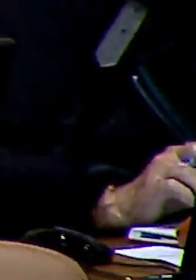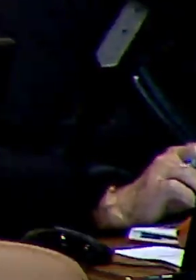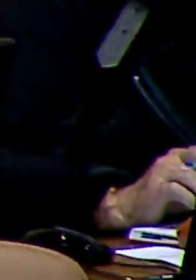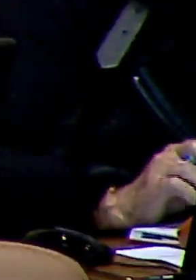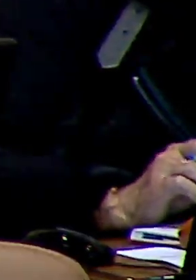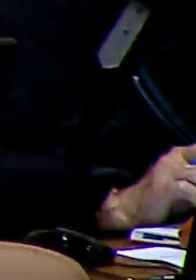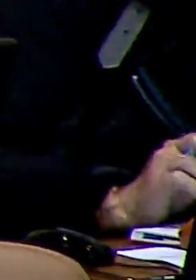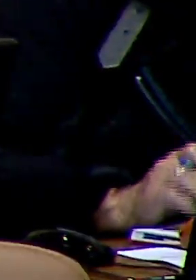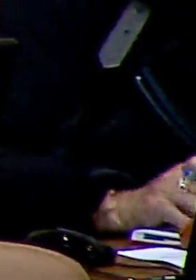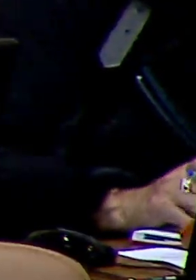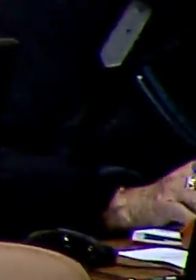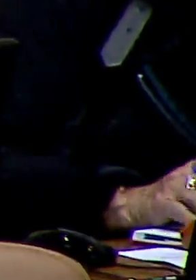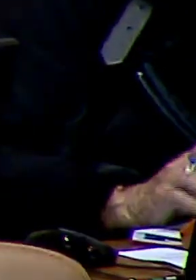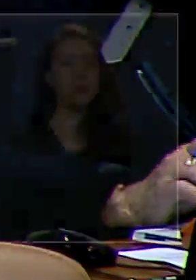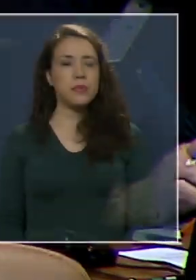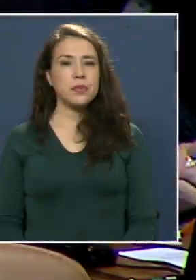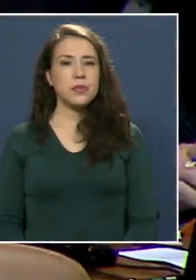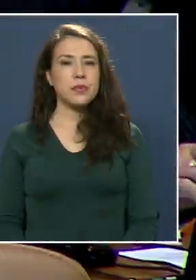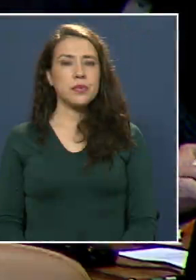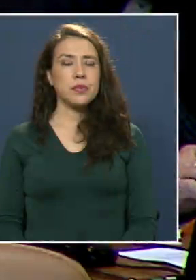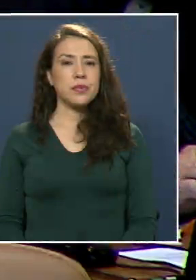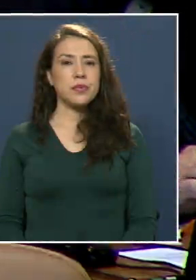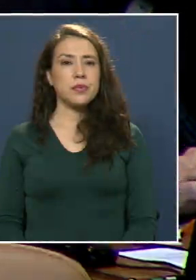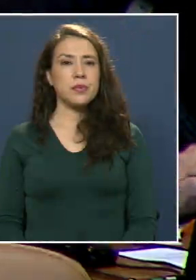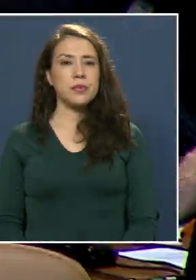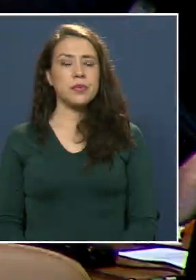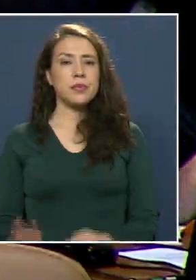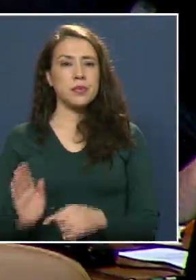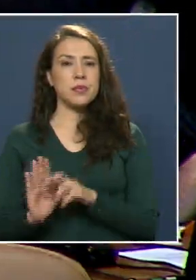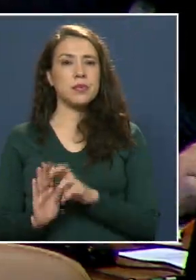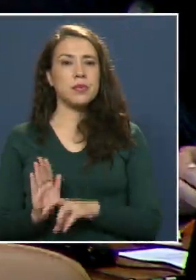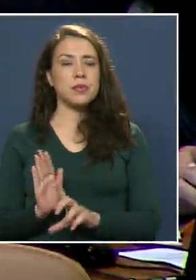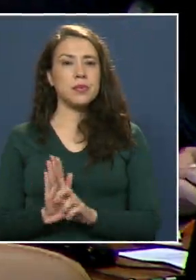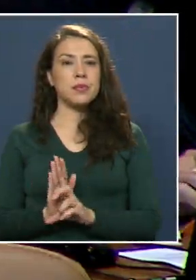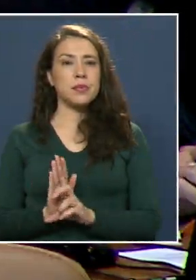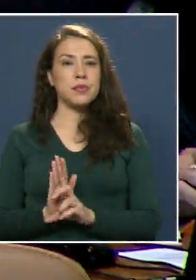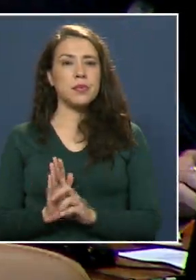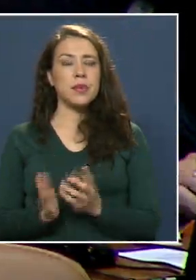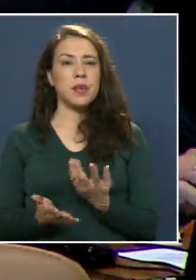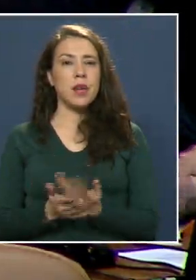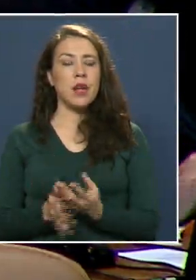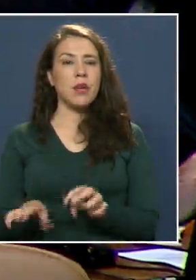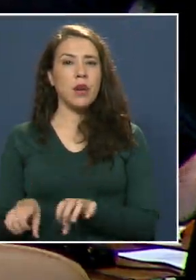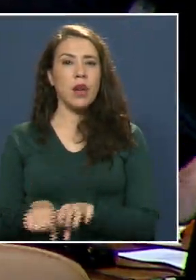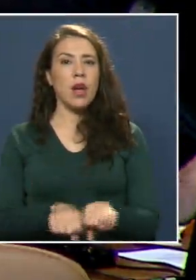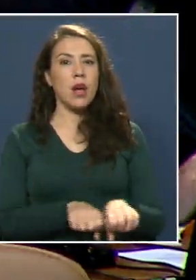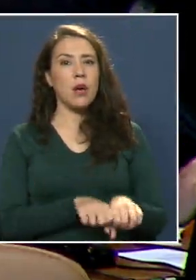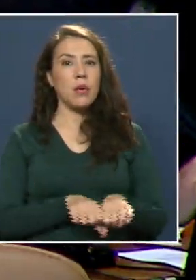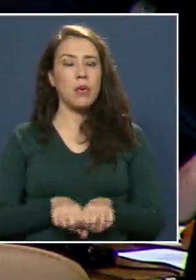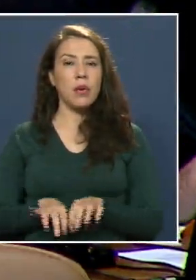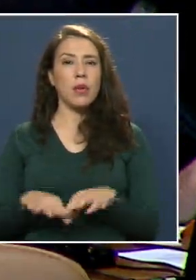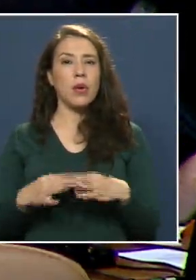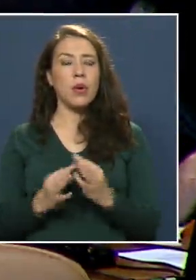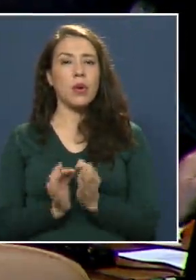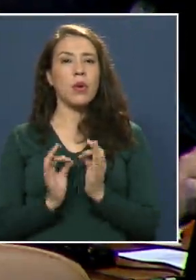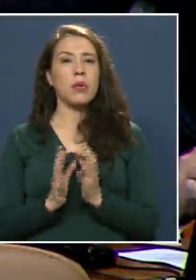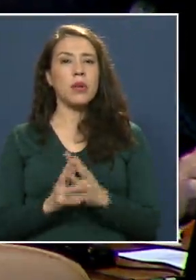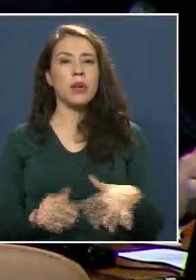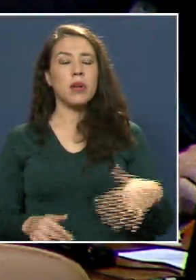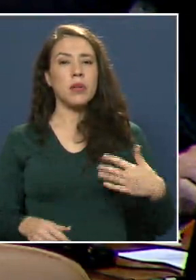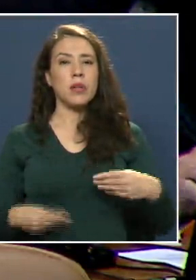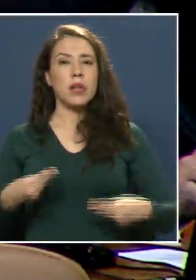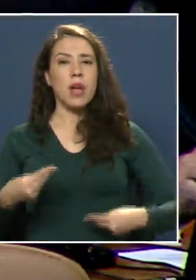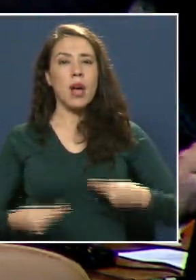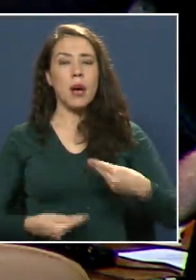Gracias, presidente. Nos encontramos frente a este tipo de iniciativas respecto de las cuales existe un consenso transversal de su tremendo aporte para